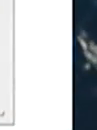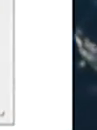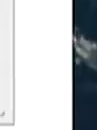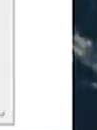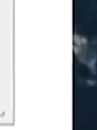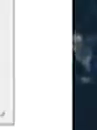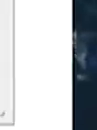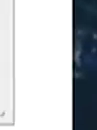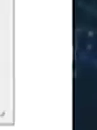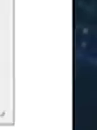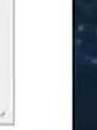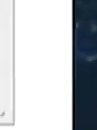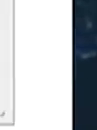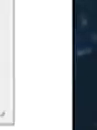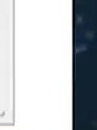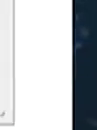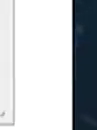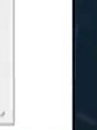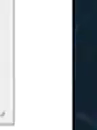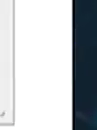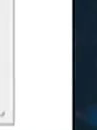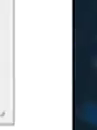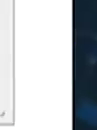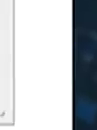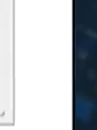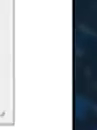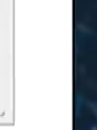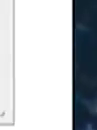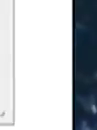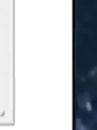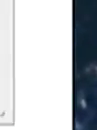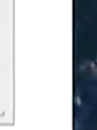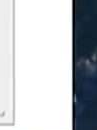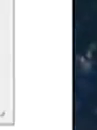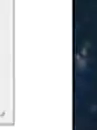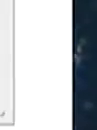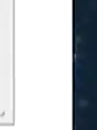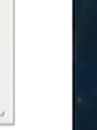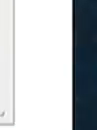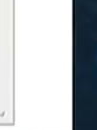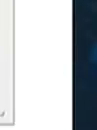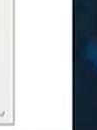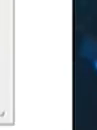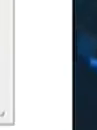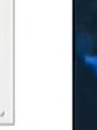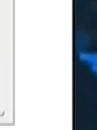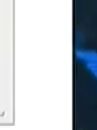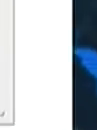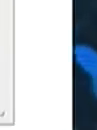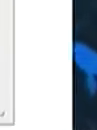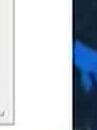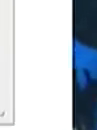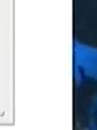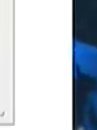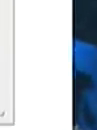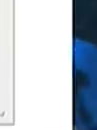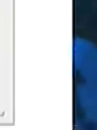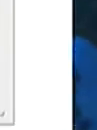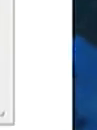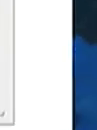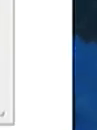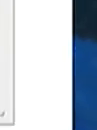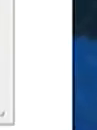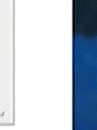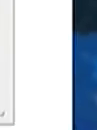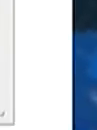debiera aprovechar la conferencia de prensa para ello. Y yo te diría incluso, si entonces las conferencias de prensa no son